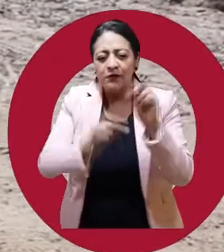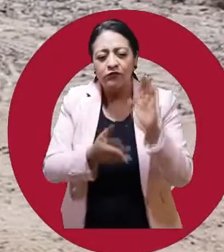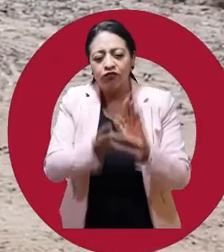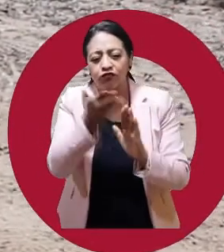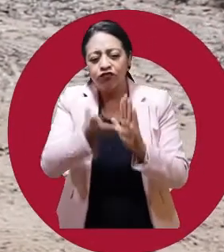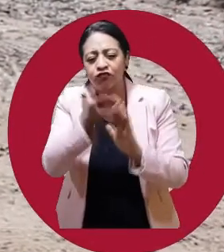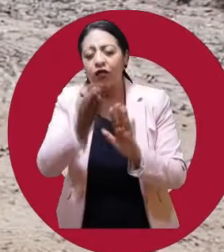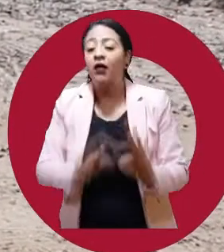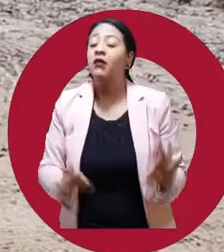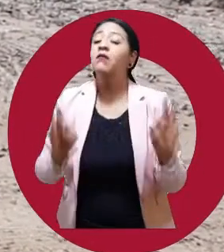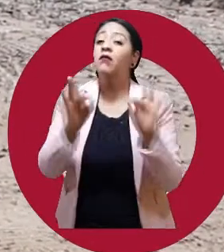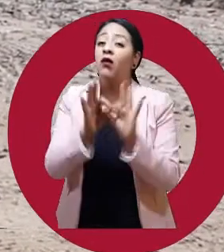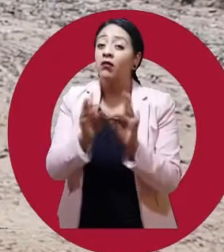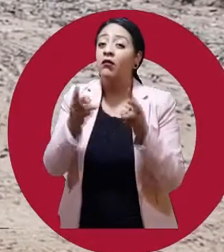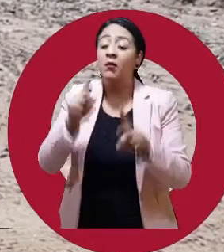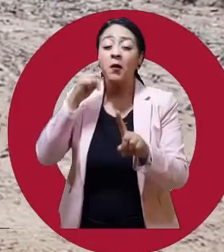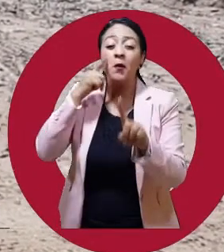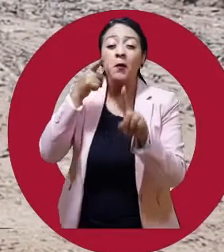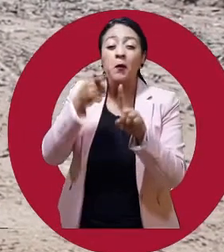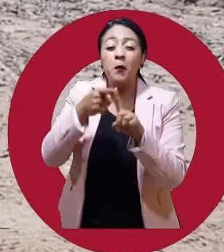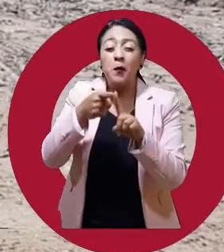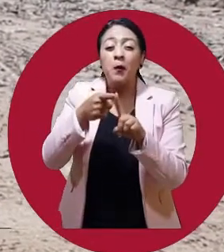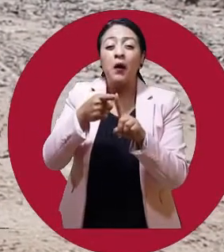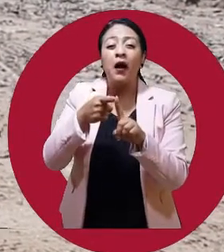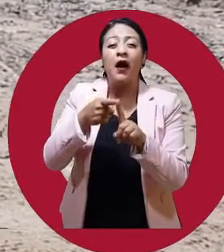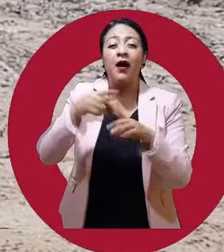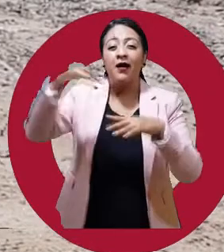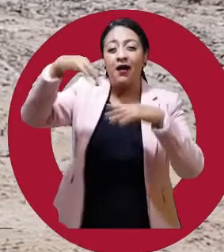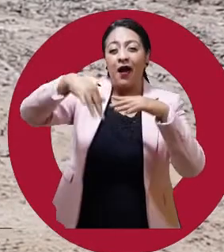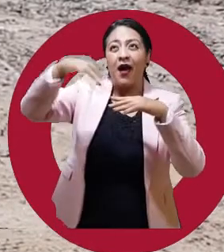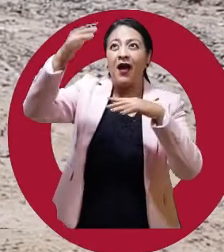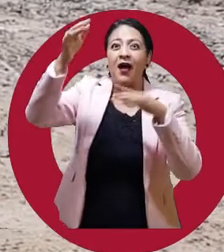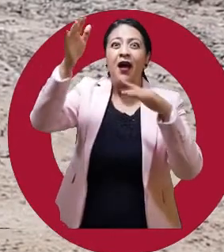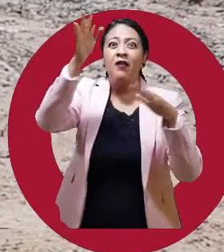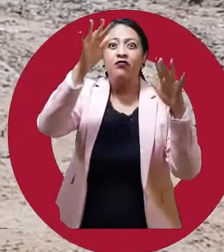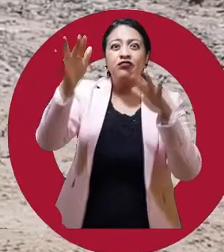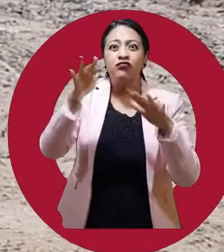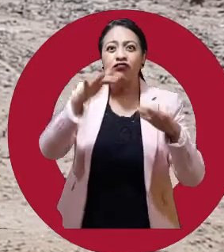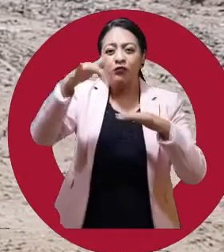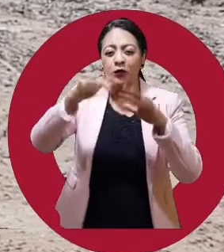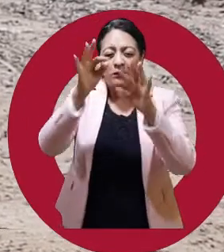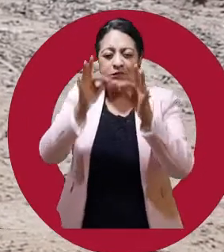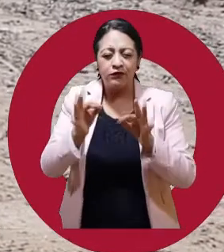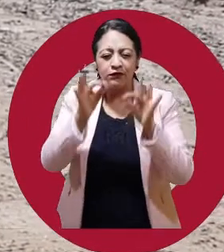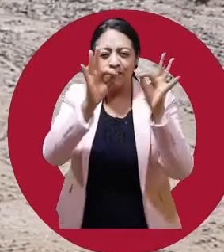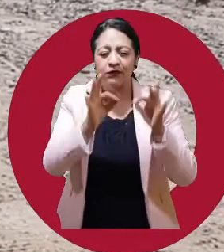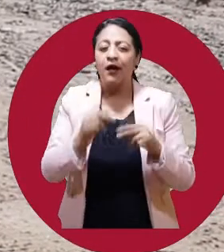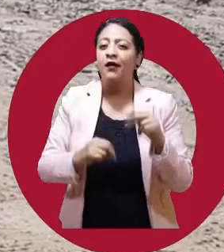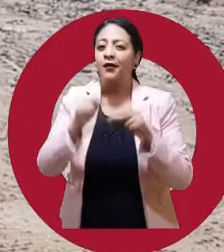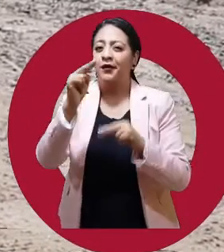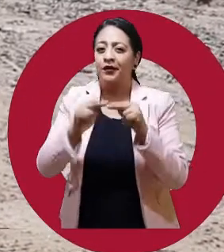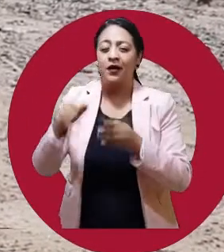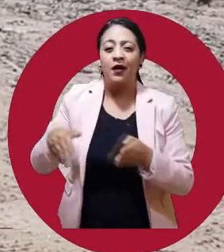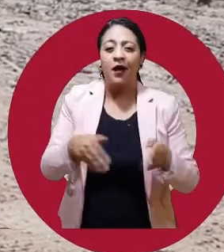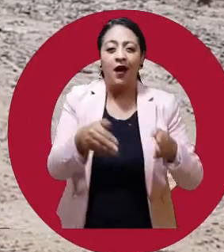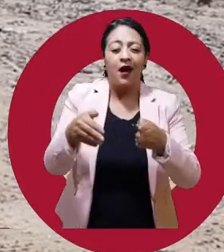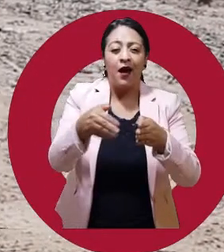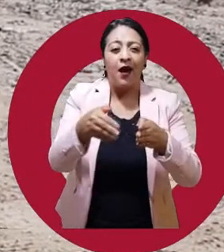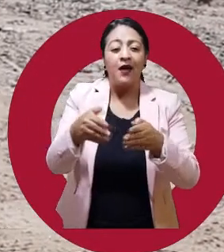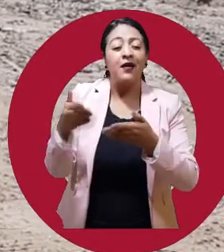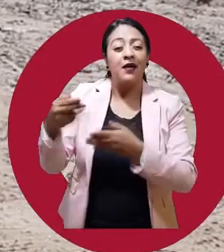también está contemplado un tramo de alcantarillado pluvial que es desde la